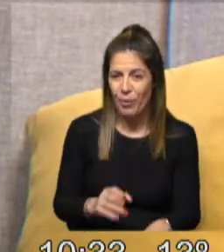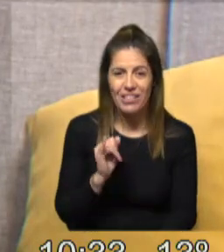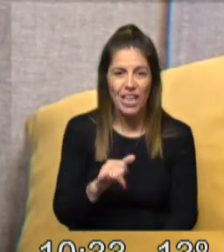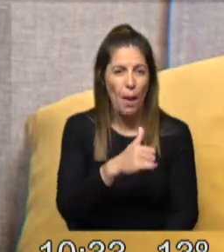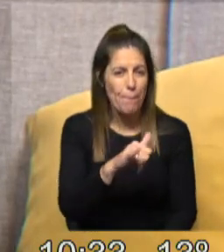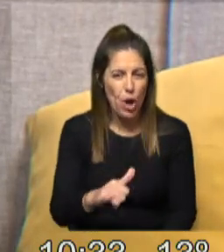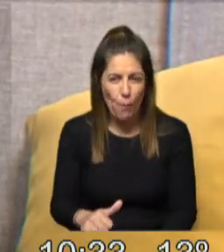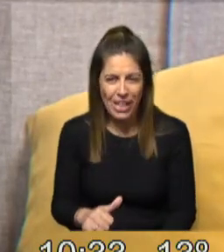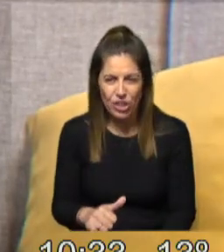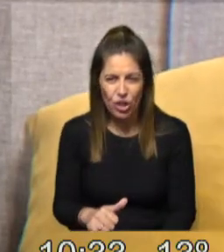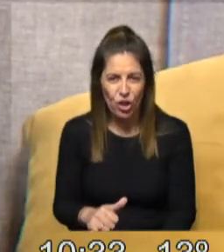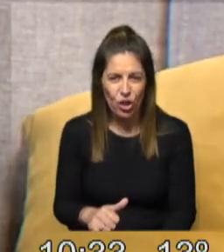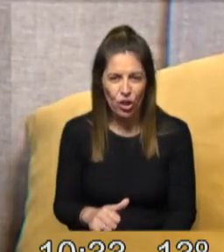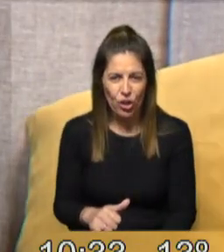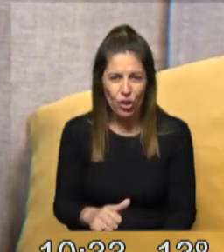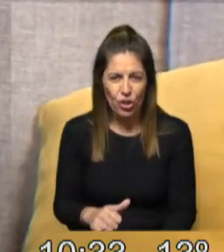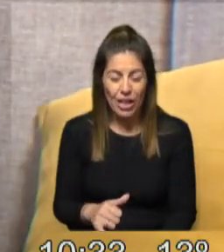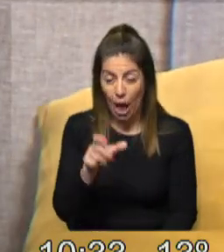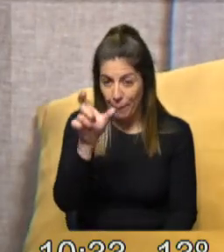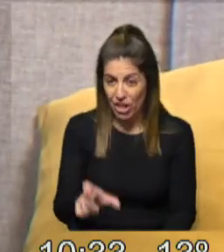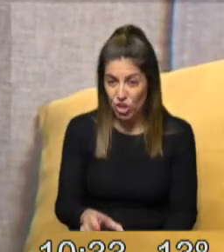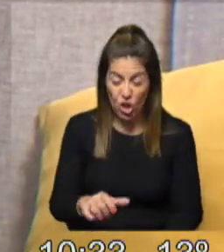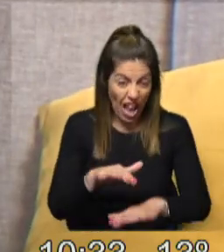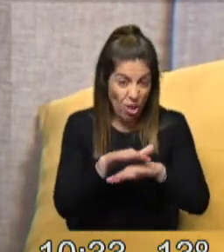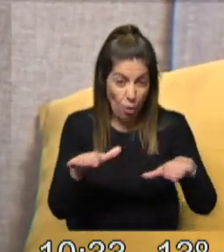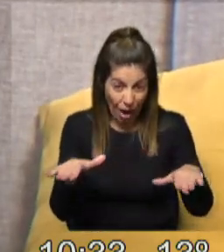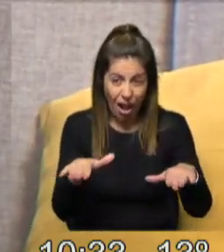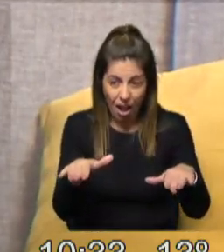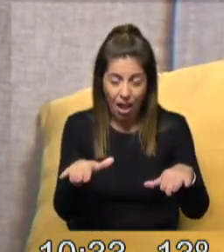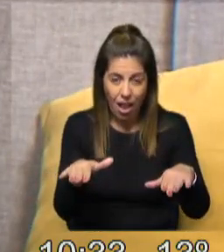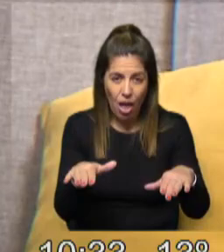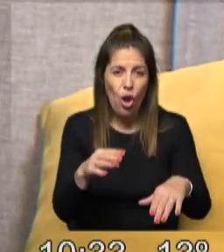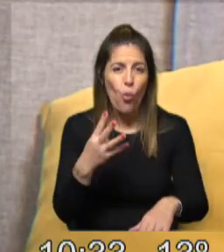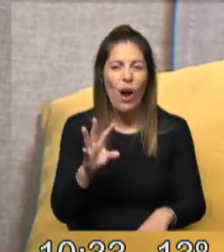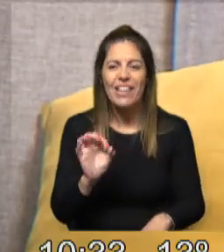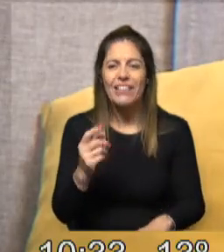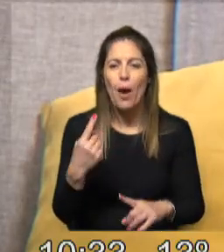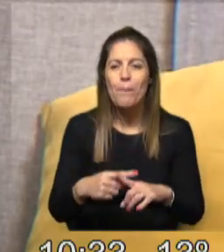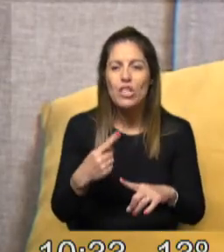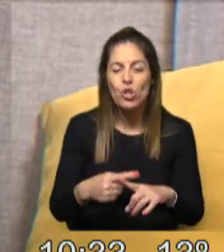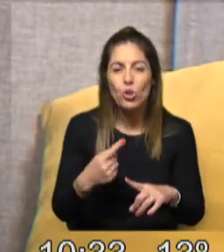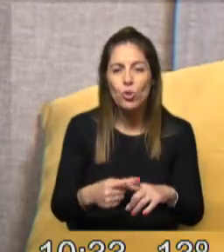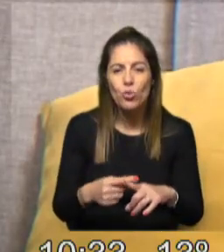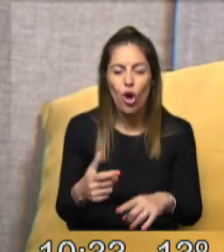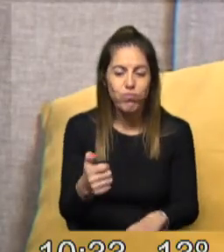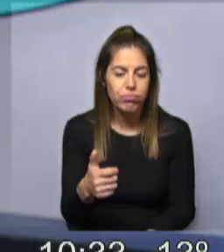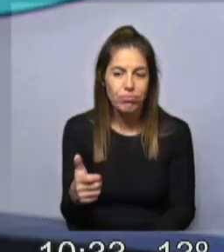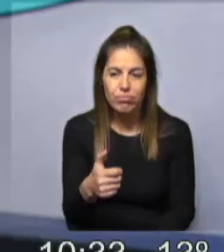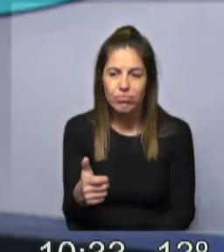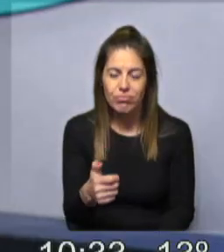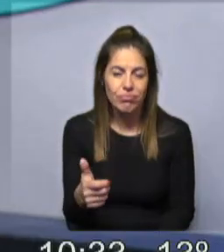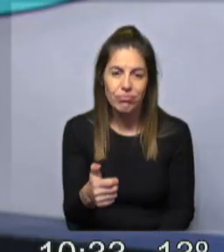promedio, el espectador normal... Está 40 minutos con el cambiando